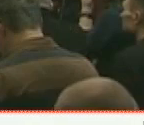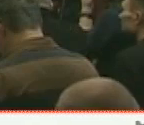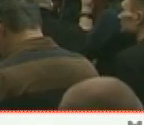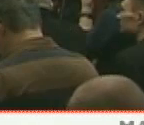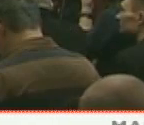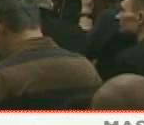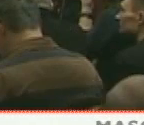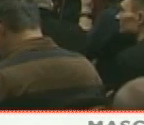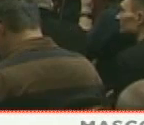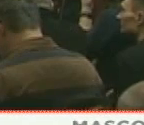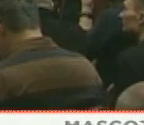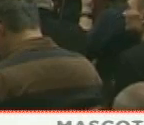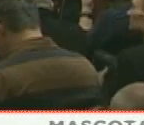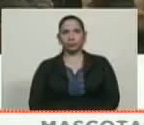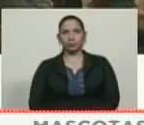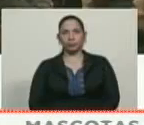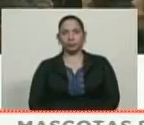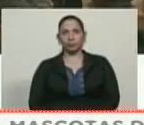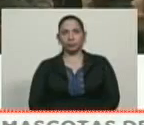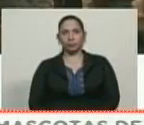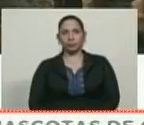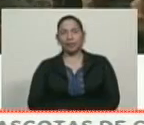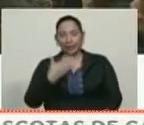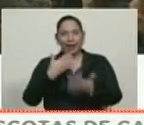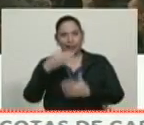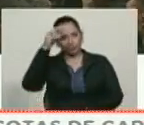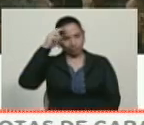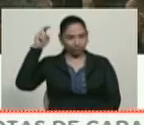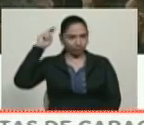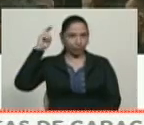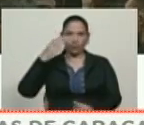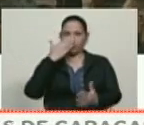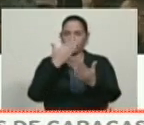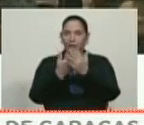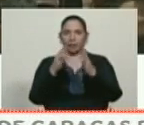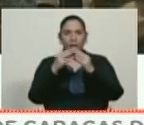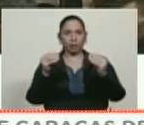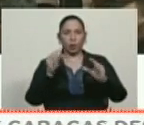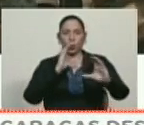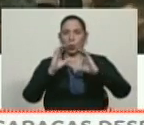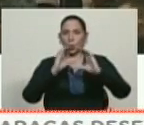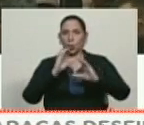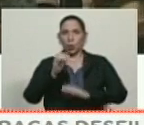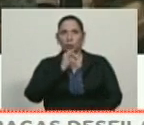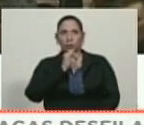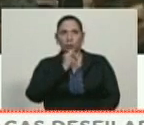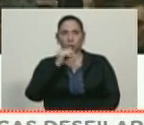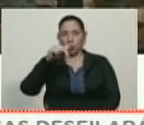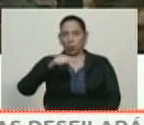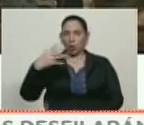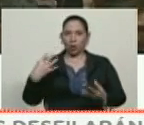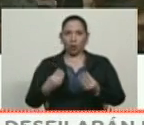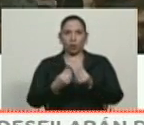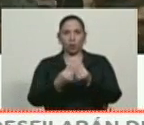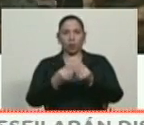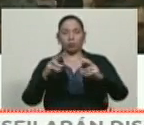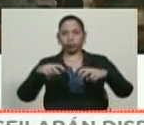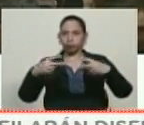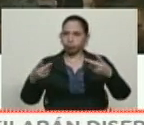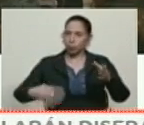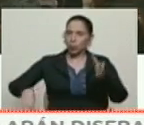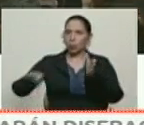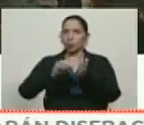Bueno, muchas gracias, canciller. Quería, frente a todos los medios de comunicación que hoy nos acompañan, nuevamente